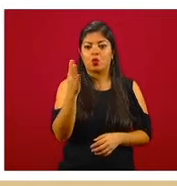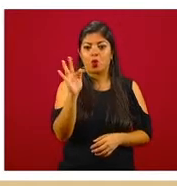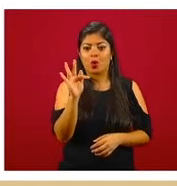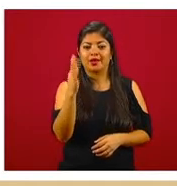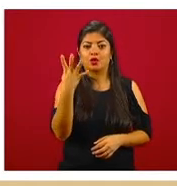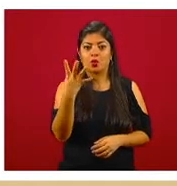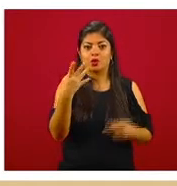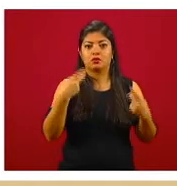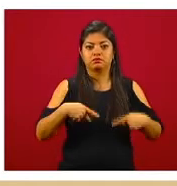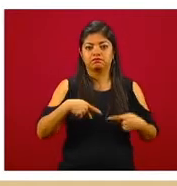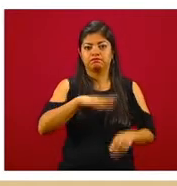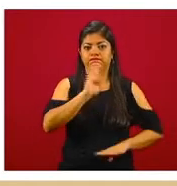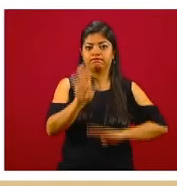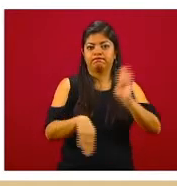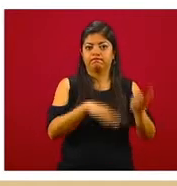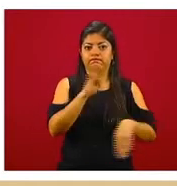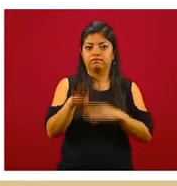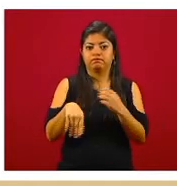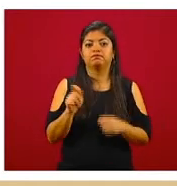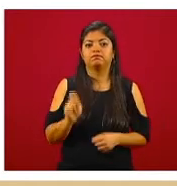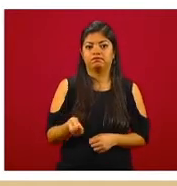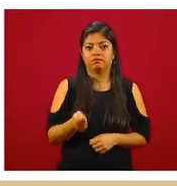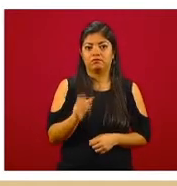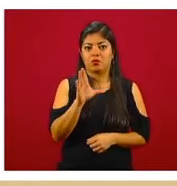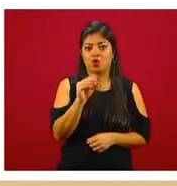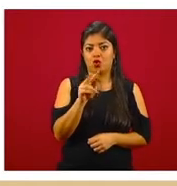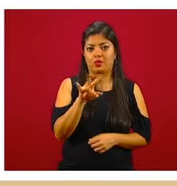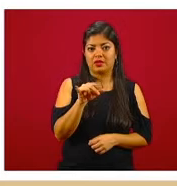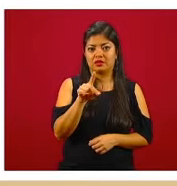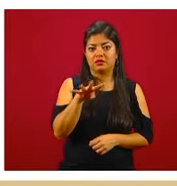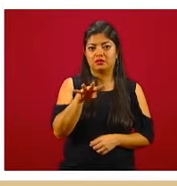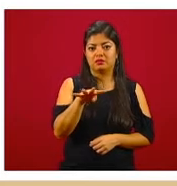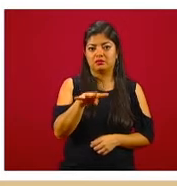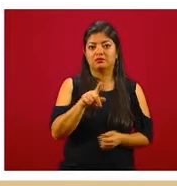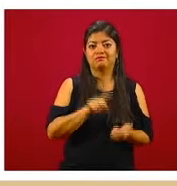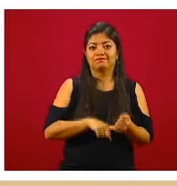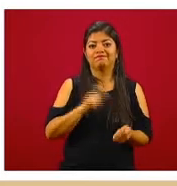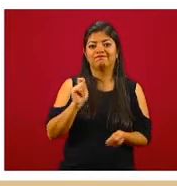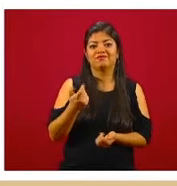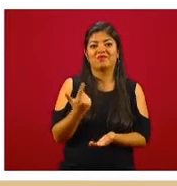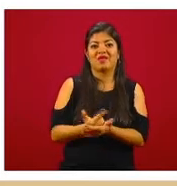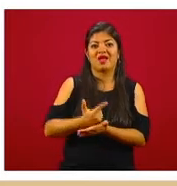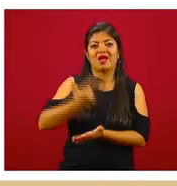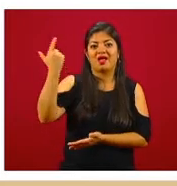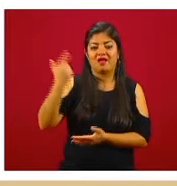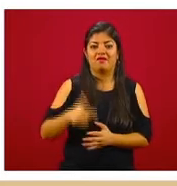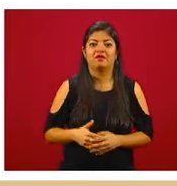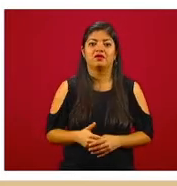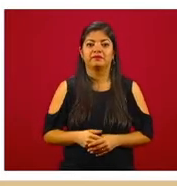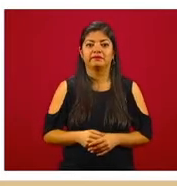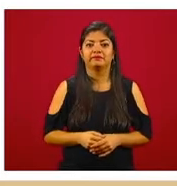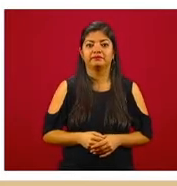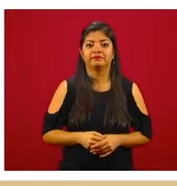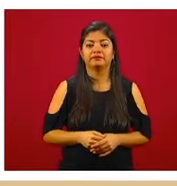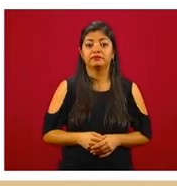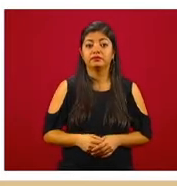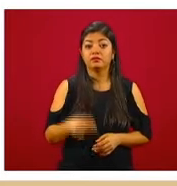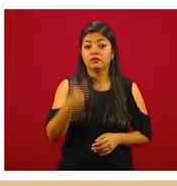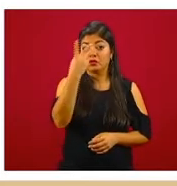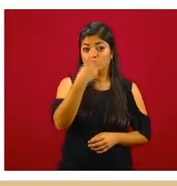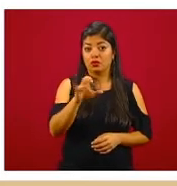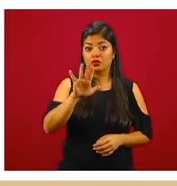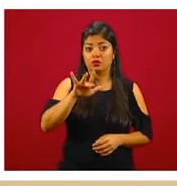vida in por Mexico. And el COVID unfortunately, como consecuencia de la expresión grave de esta enfermedad. 9,044 people have Más de passed